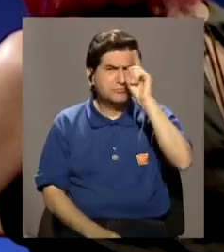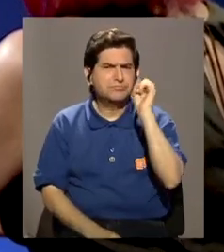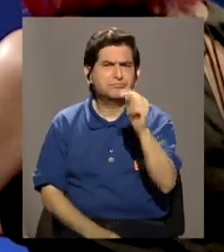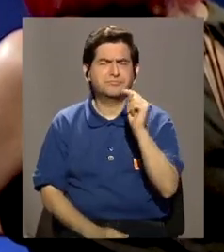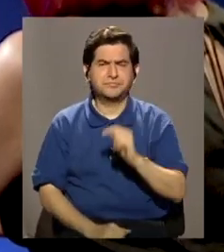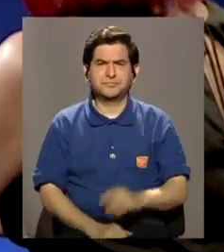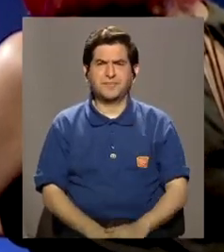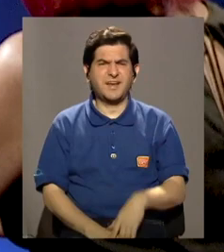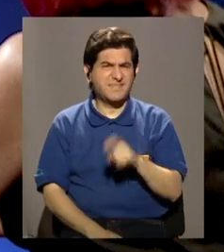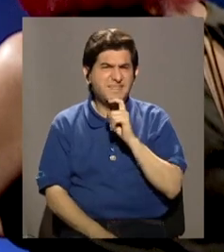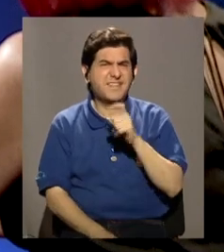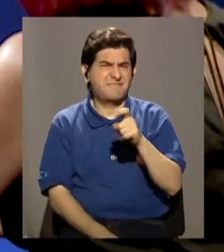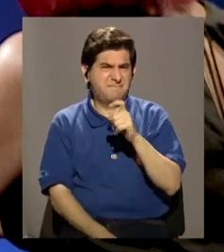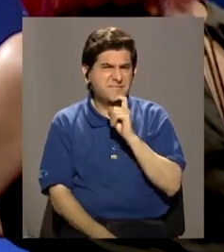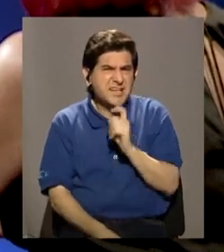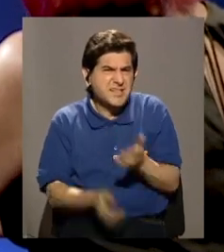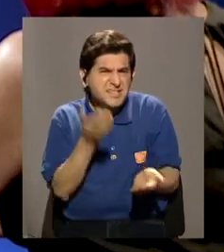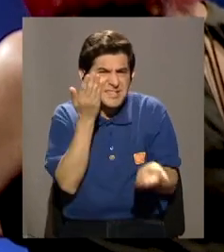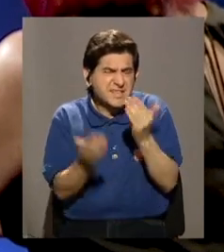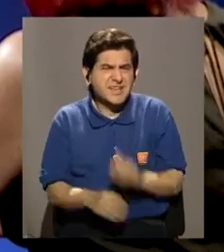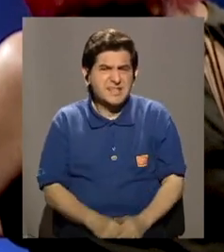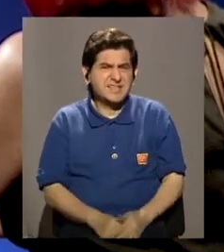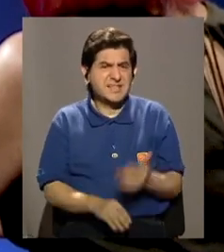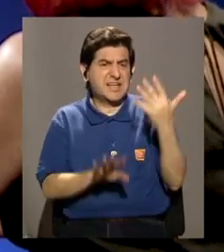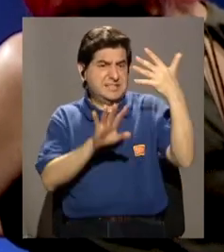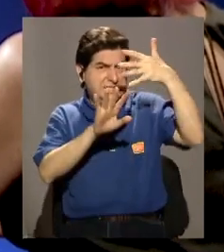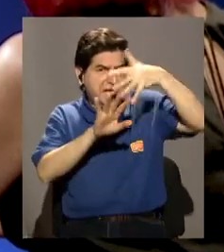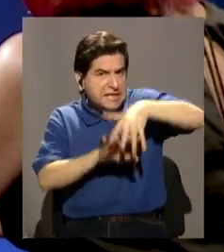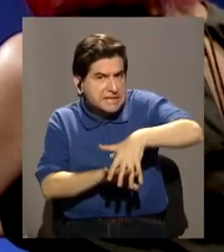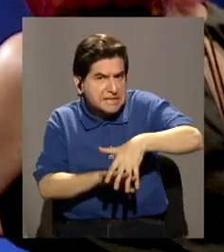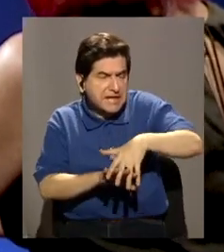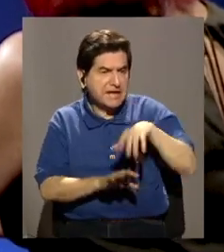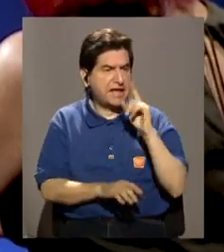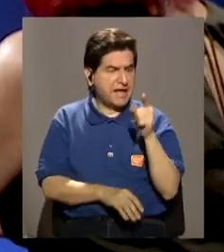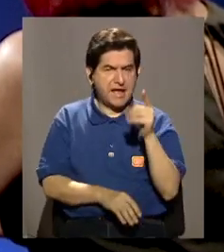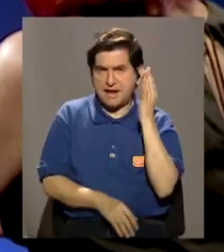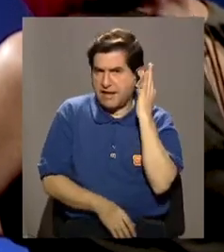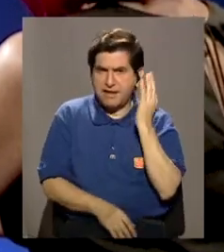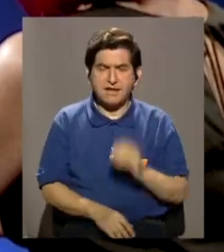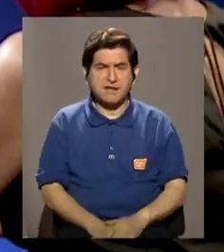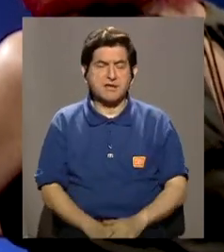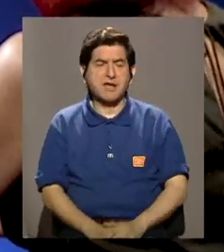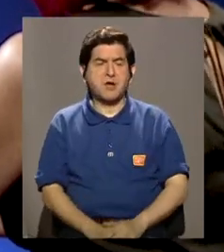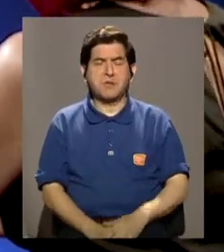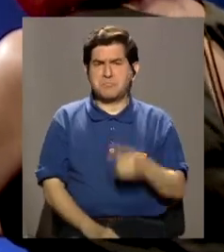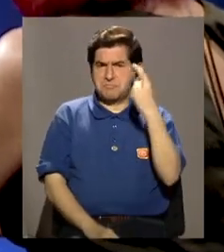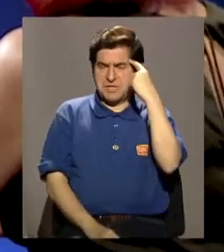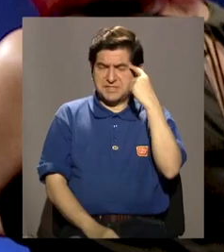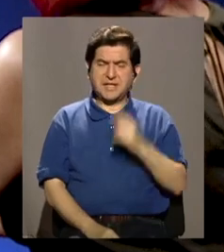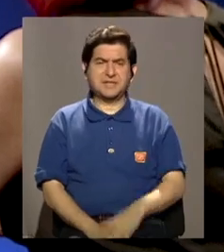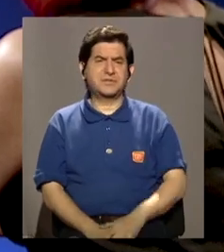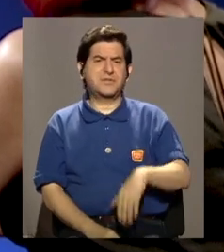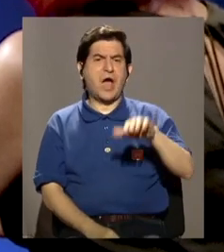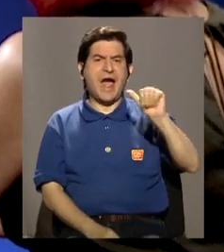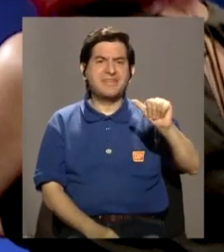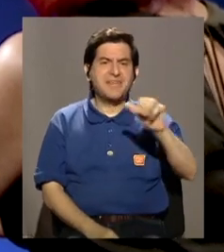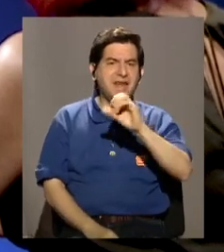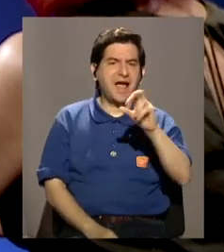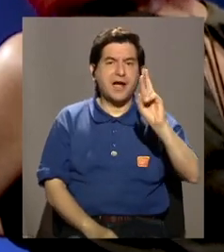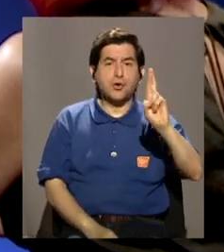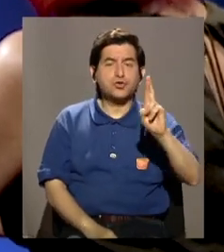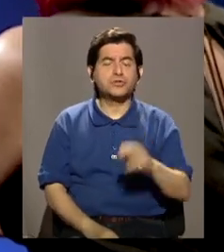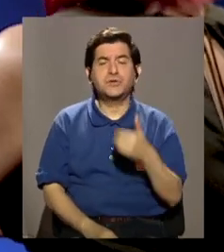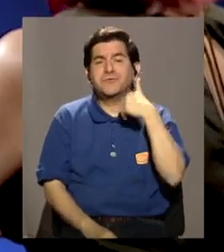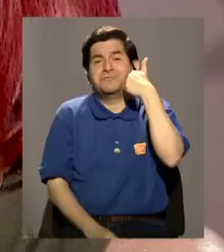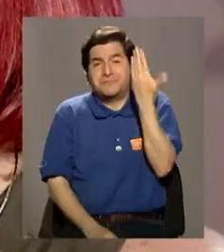difícil integrarla a ella porque supongo que en el caso de andrea y rocío pues era más fácil